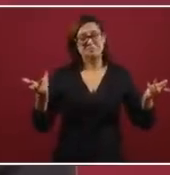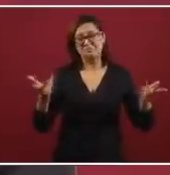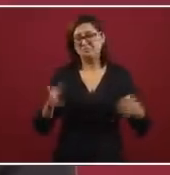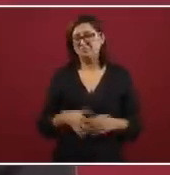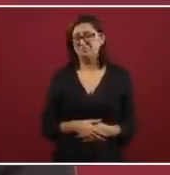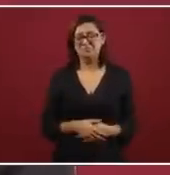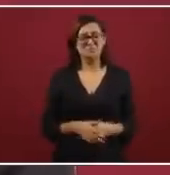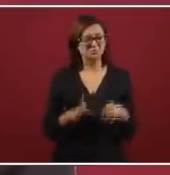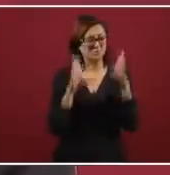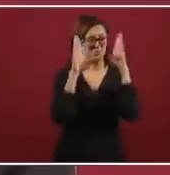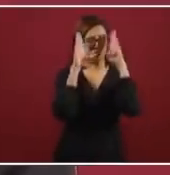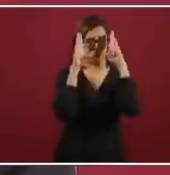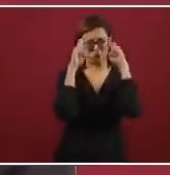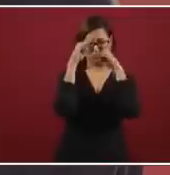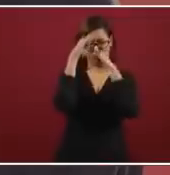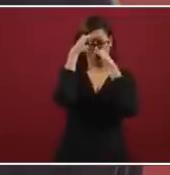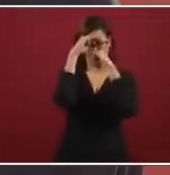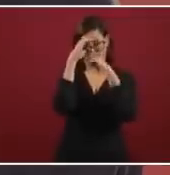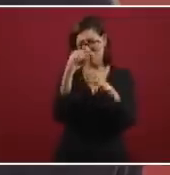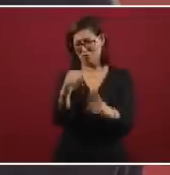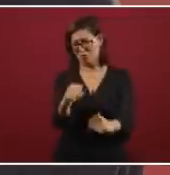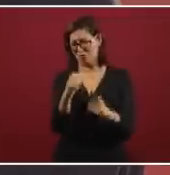muy conservadores.